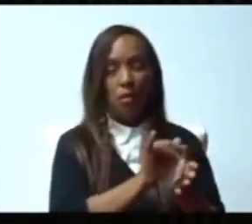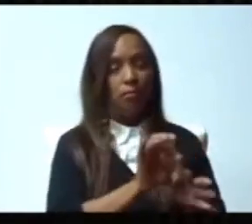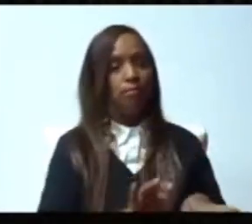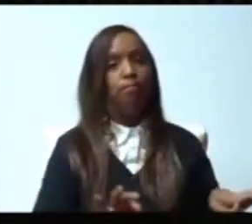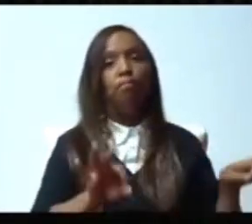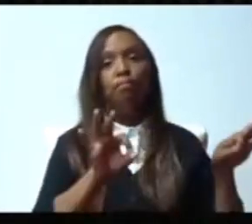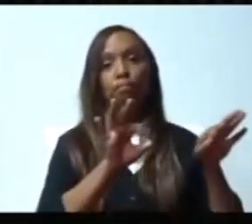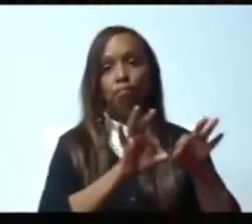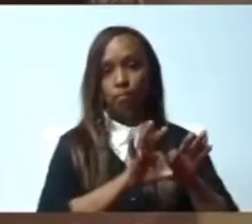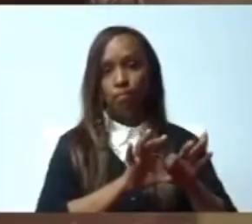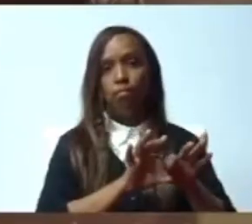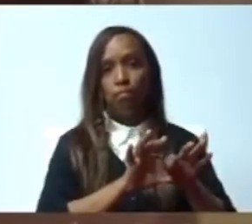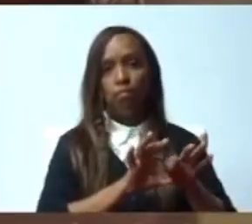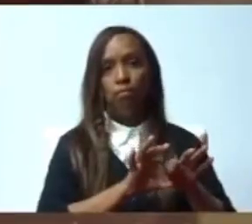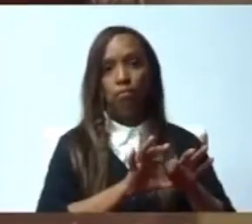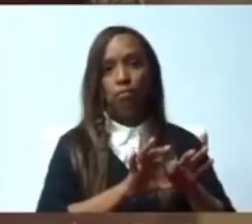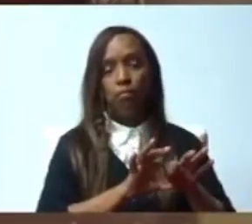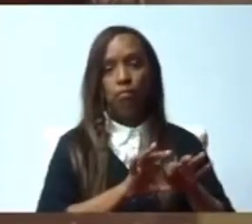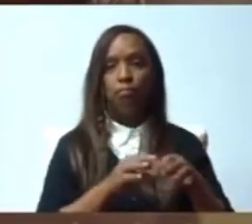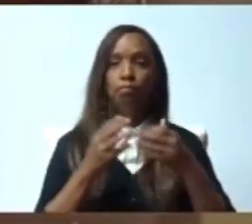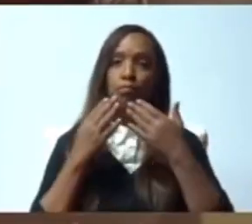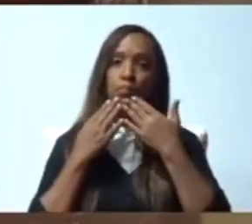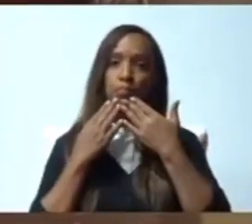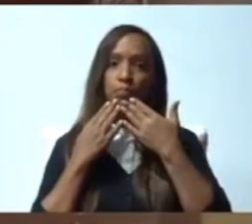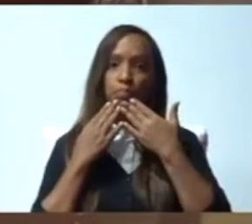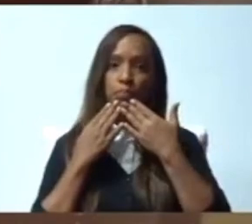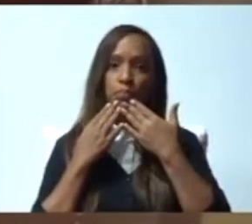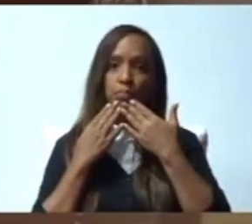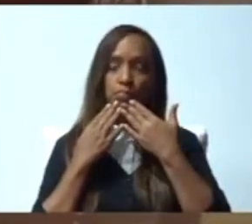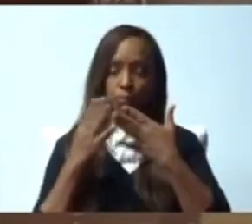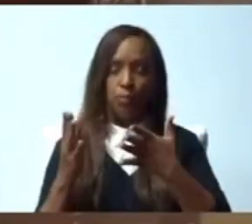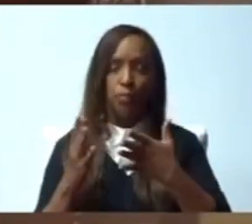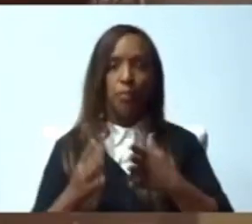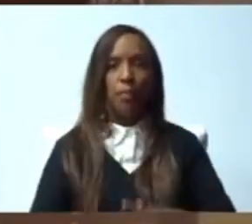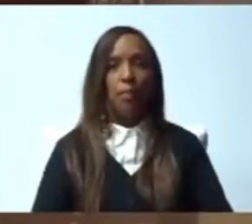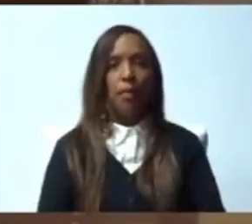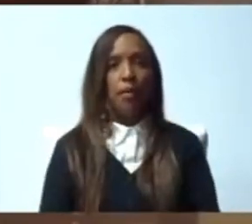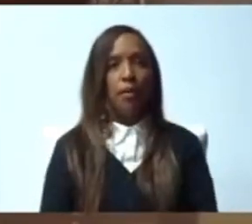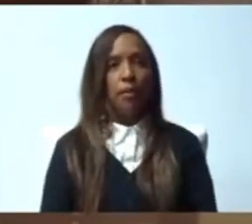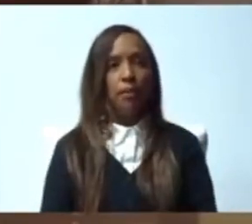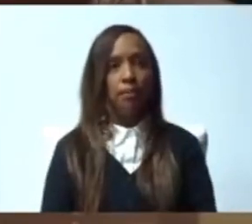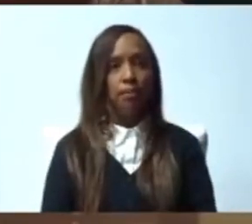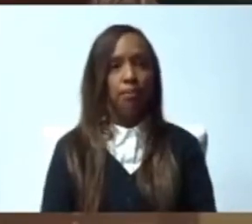le permite porque una dama lo que habíamos hablado no